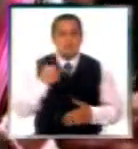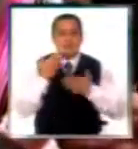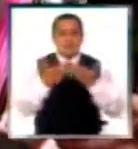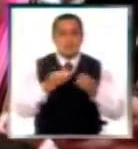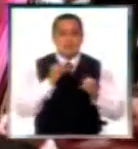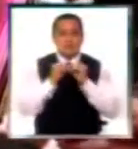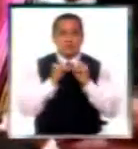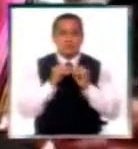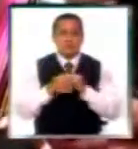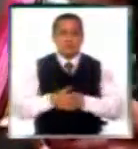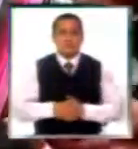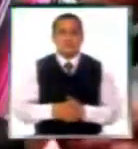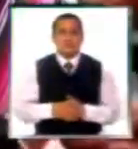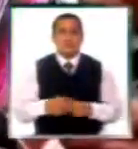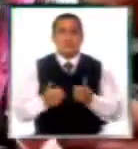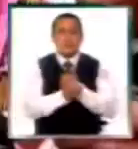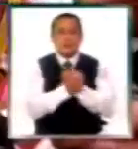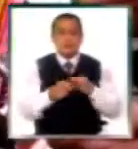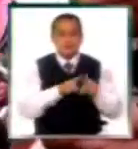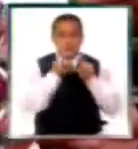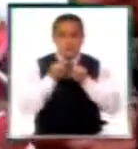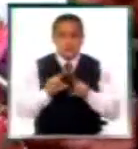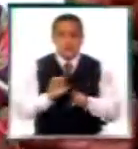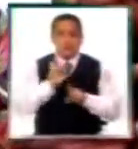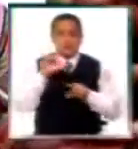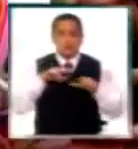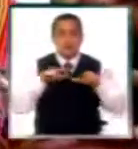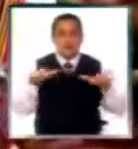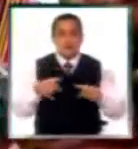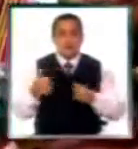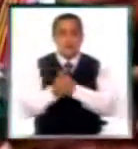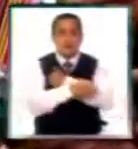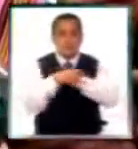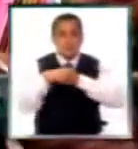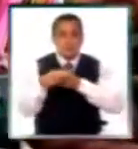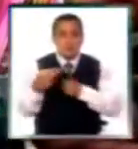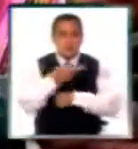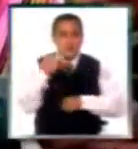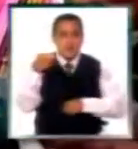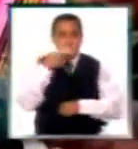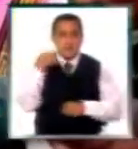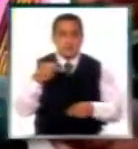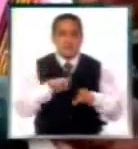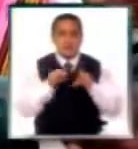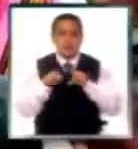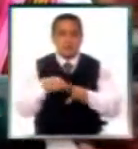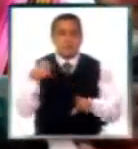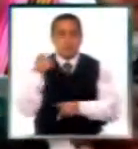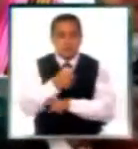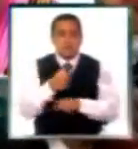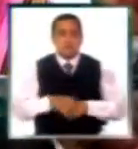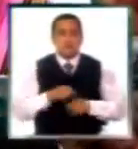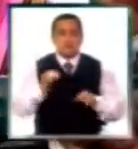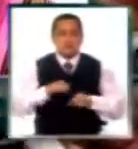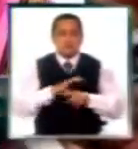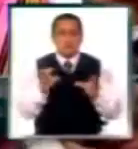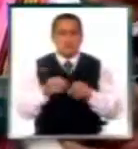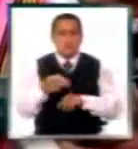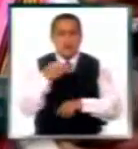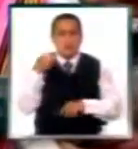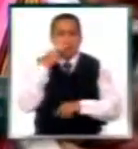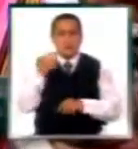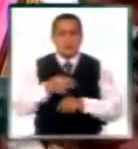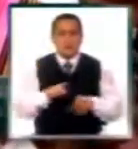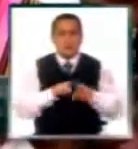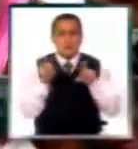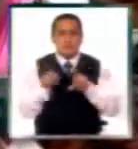la reparación. Además de Ayacucho, ¿se ha previsto de pronto regiones como Apurímac, Huancavelica, también muy golpeadas por el sendero? Por supuesto, no solamente Apurímac,